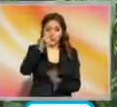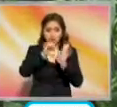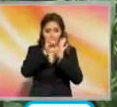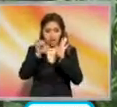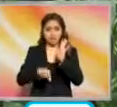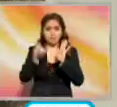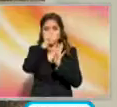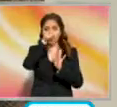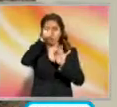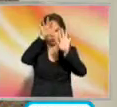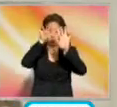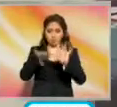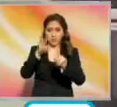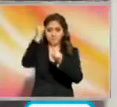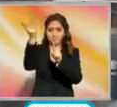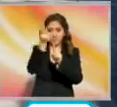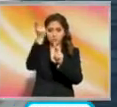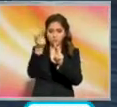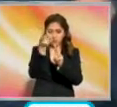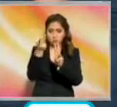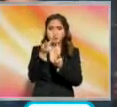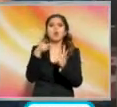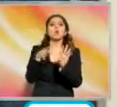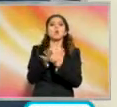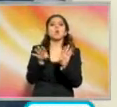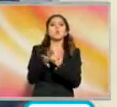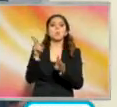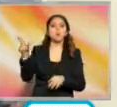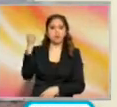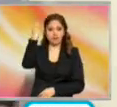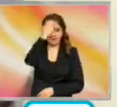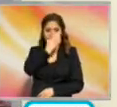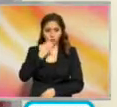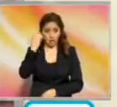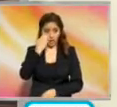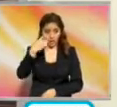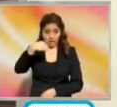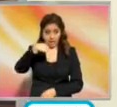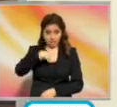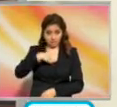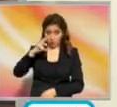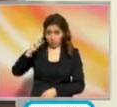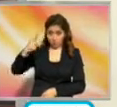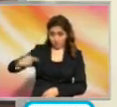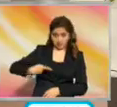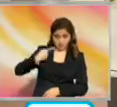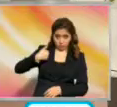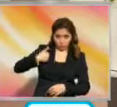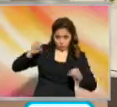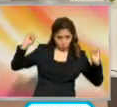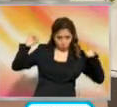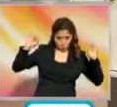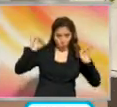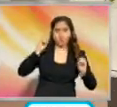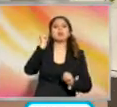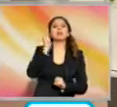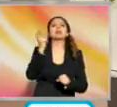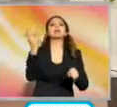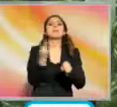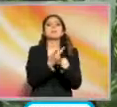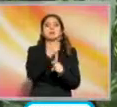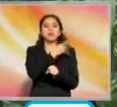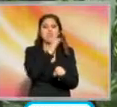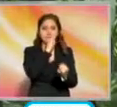cuenta que las preguntas son bastante más académicas. No me pregunten ni me vean así, yo solamente estoy dando el dato. O sea, lo que está pasando es que